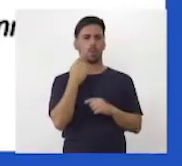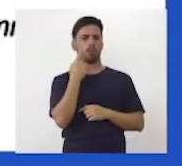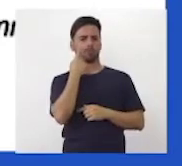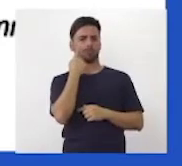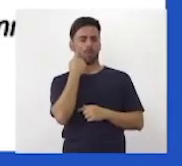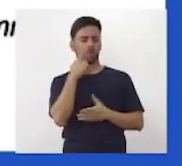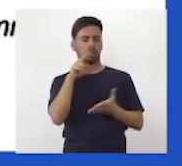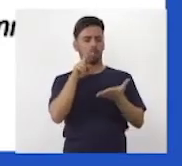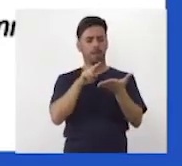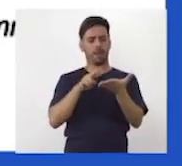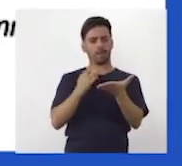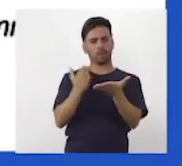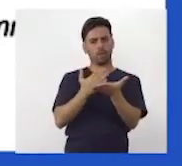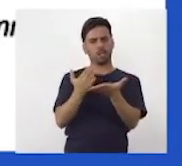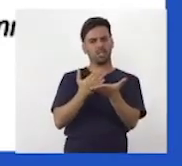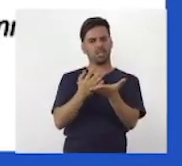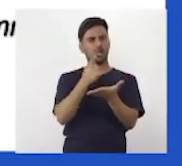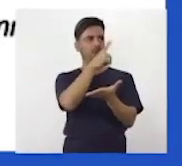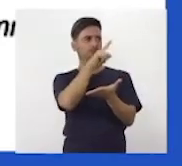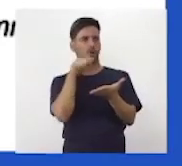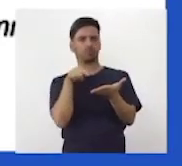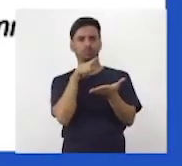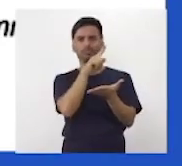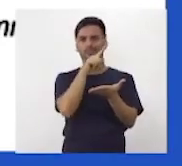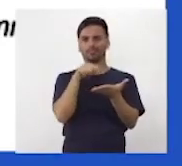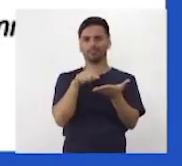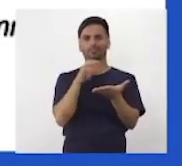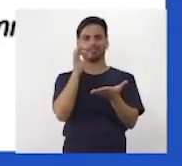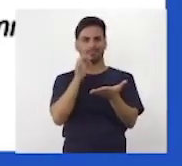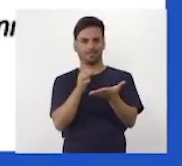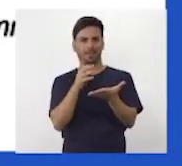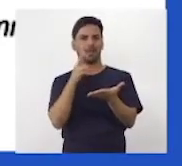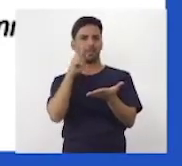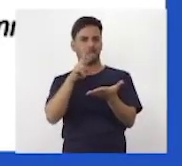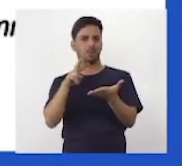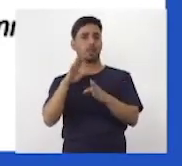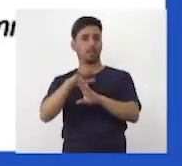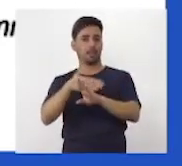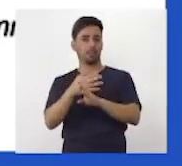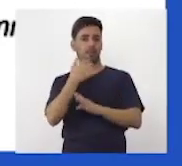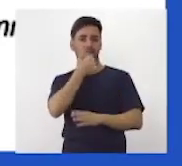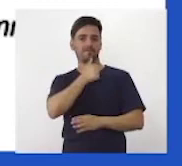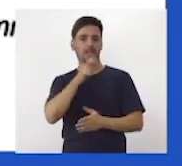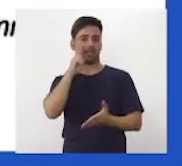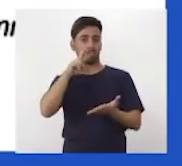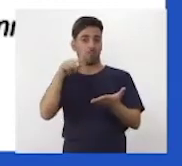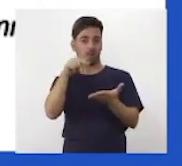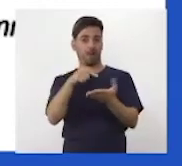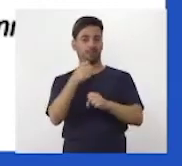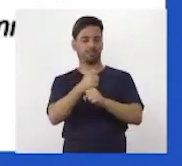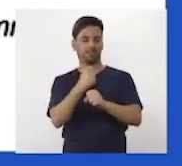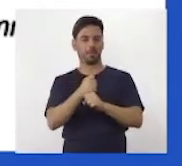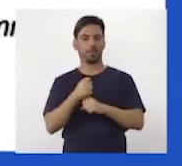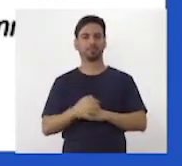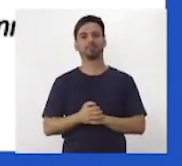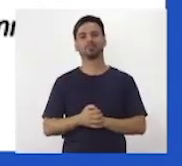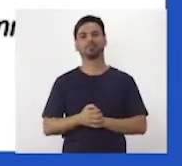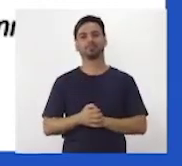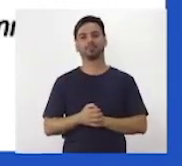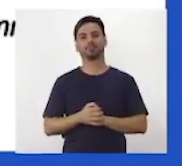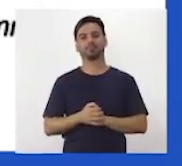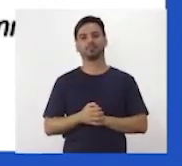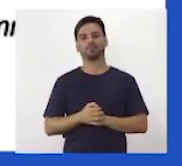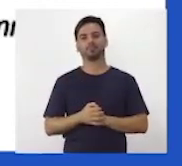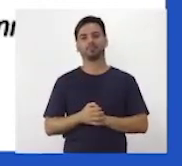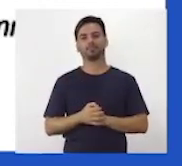van apareciendo las imágenes en el televisor. Observa que ahora nos plantean